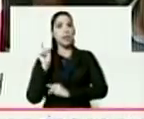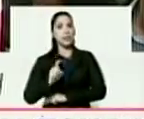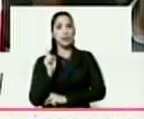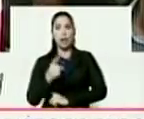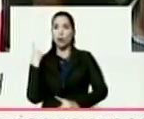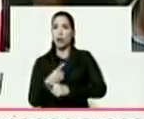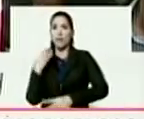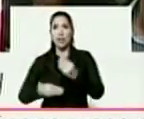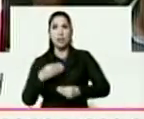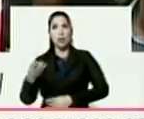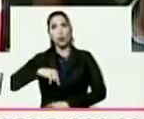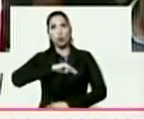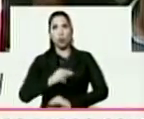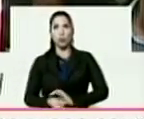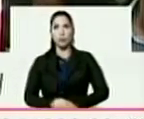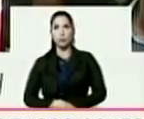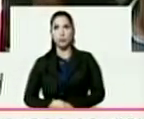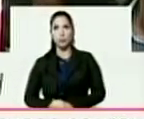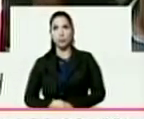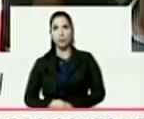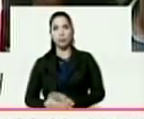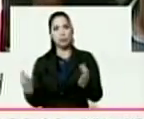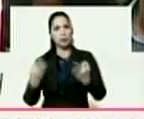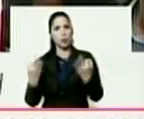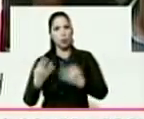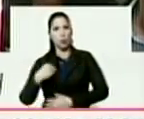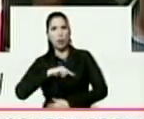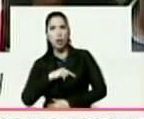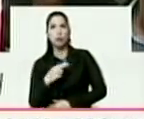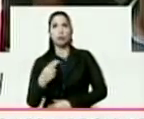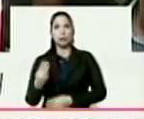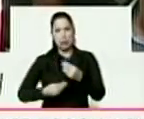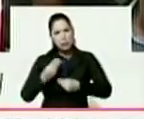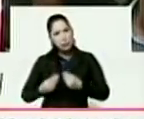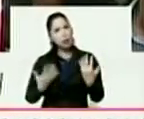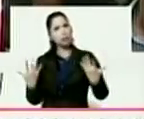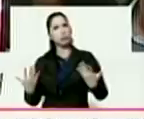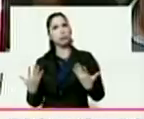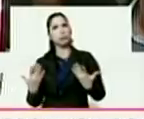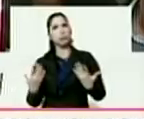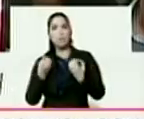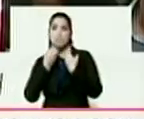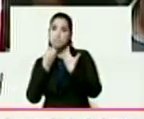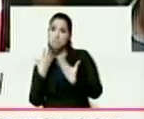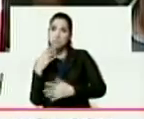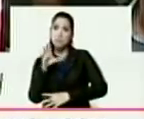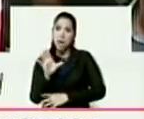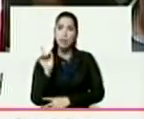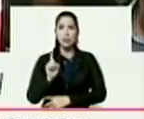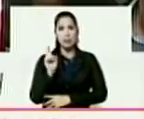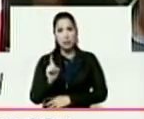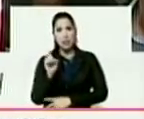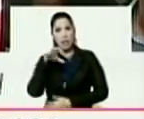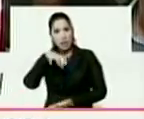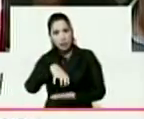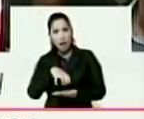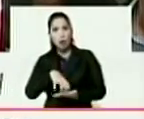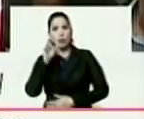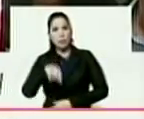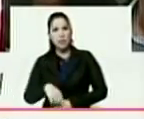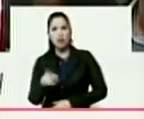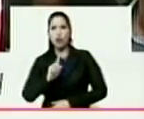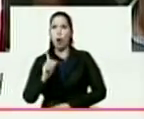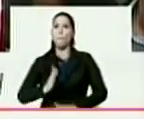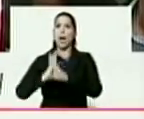nosotros con seguridad lo vamos a hacer vamos a hacer para el bien del país para la necesidad del estado y para para que no se